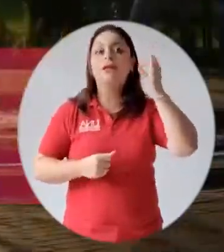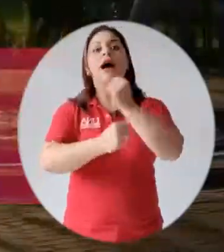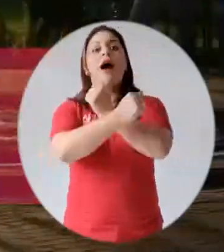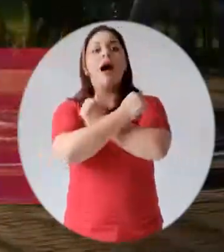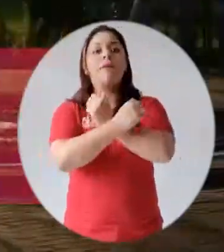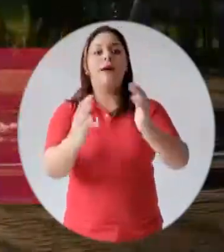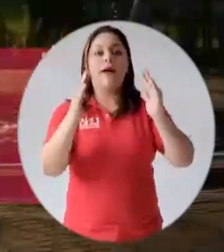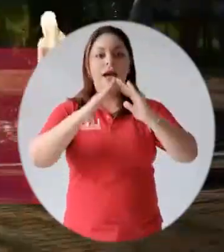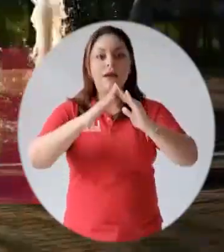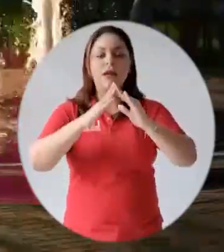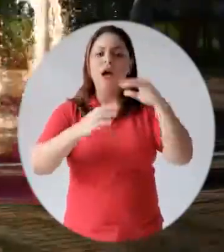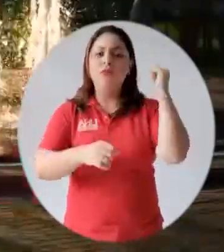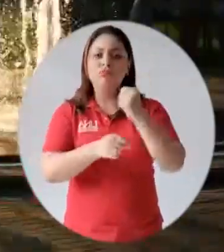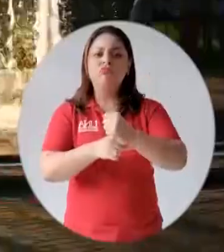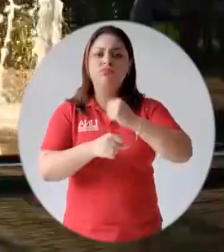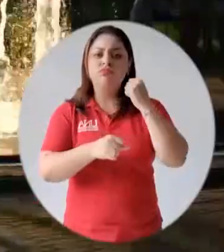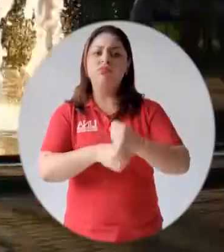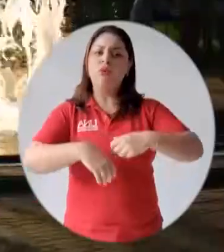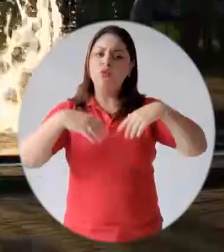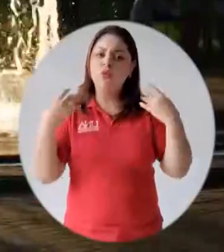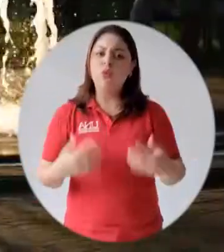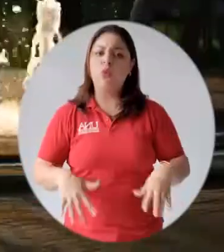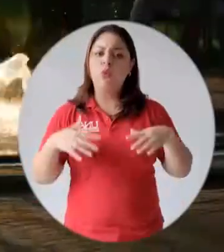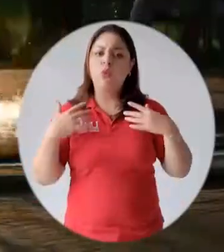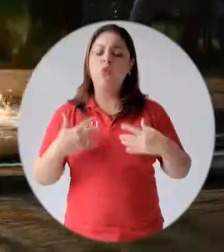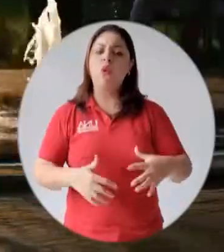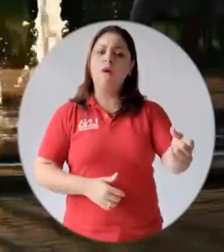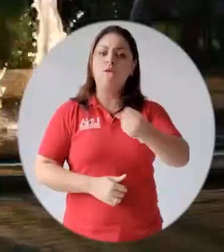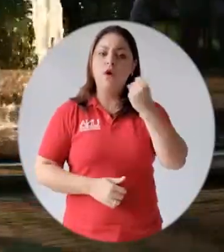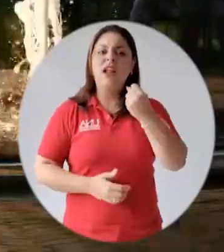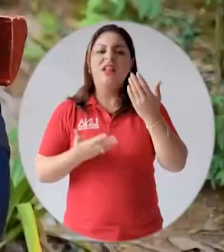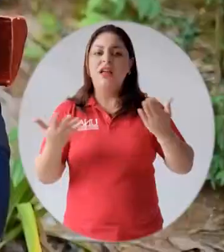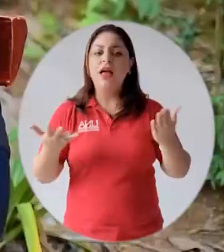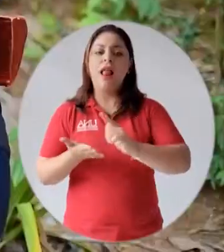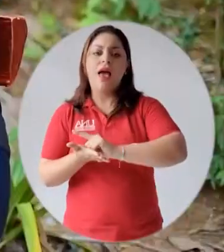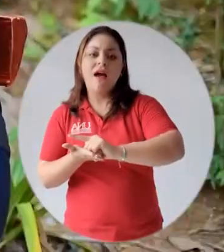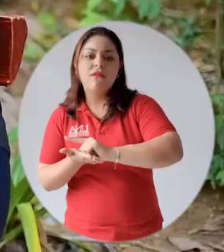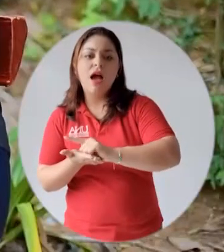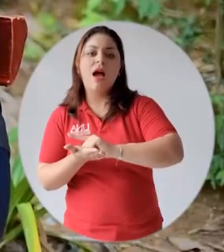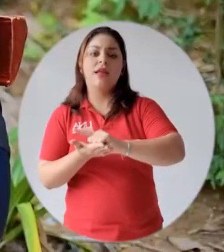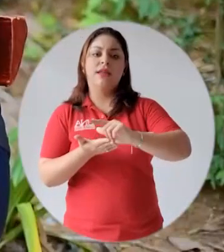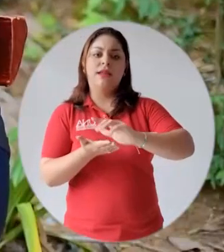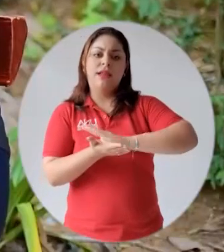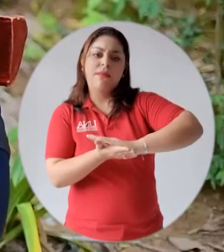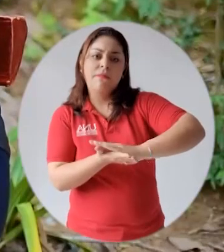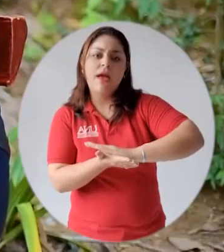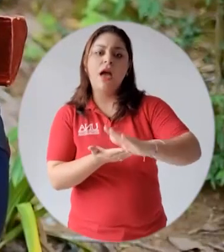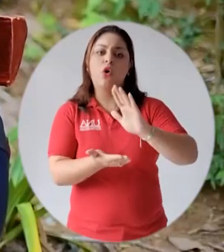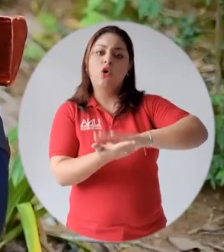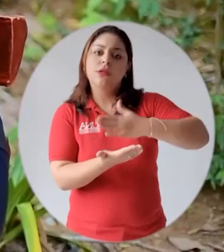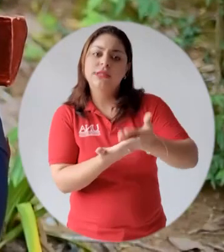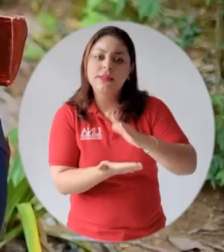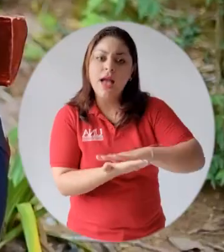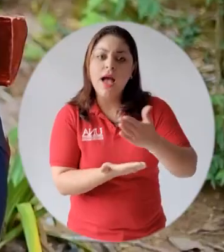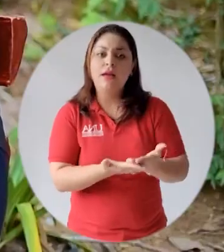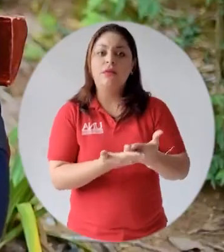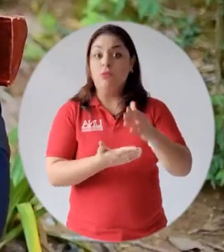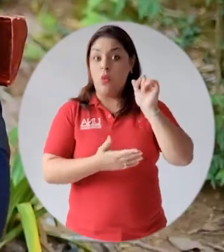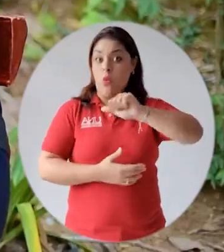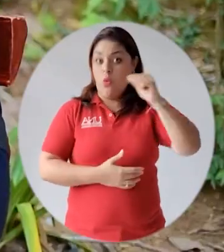las mujeres del trabajo no remunerado. Típicamente tareas domésticas como lavar, limpiar, cocinar, pero otras que son